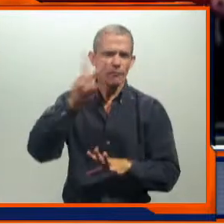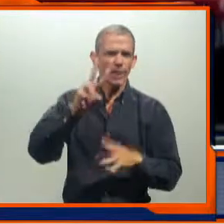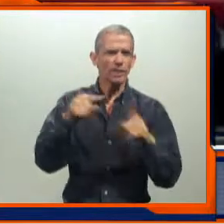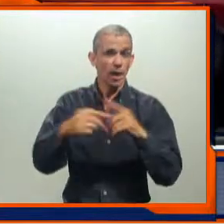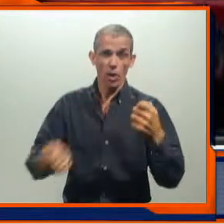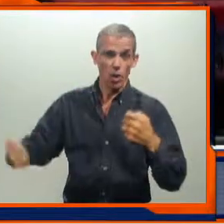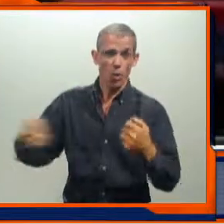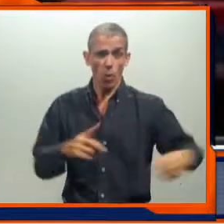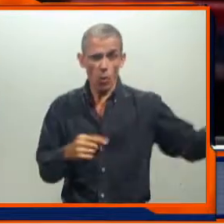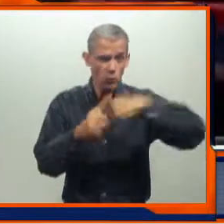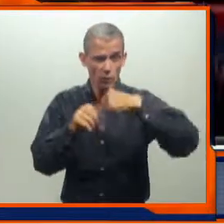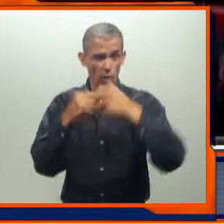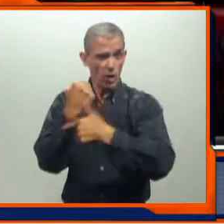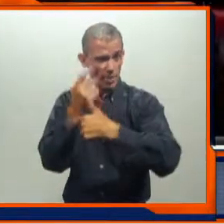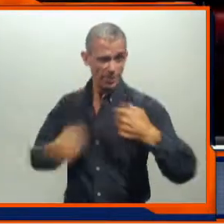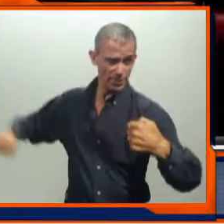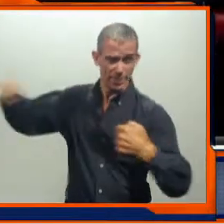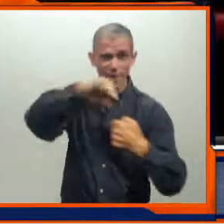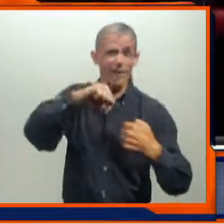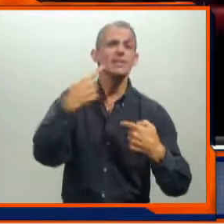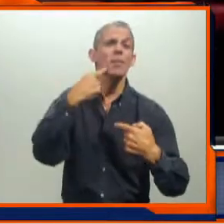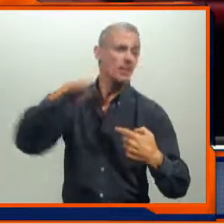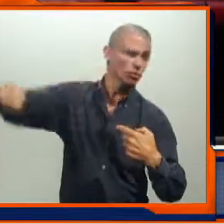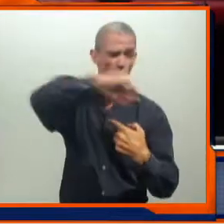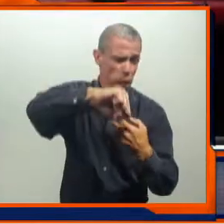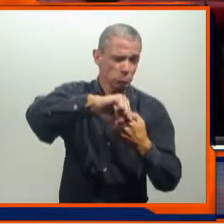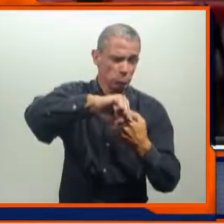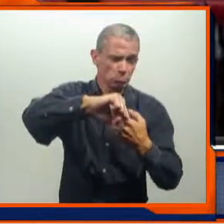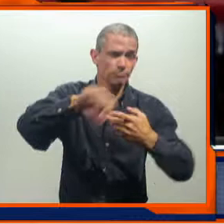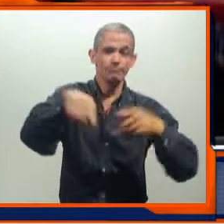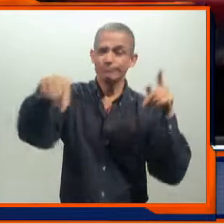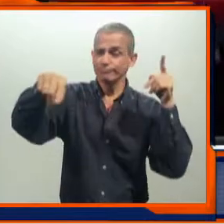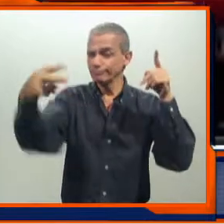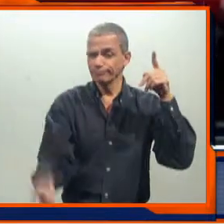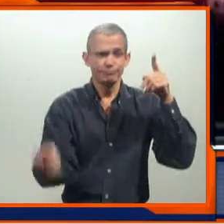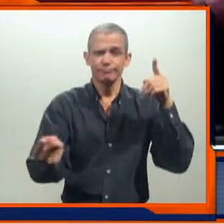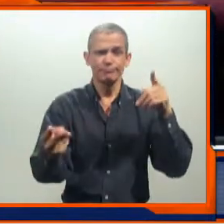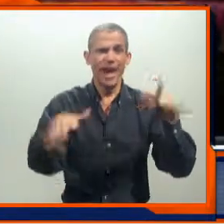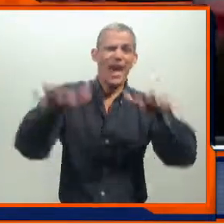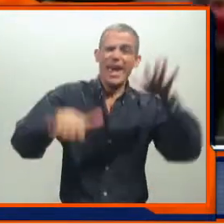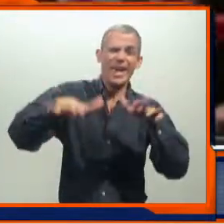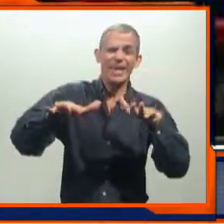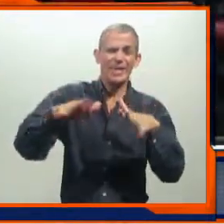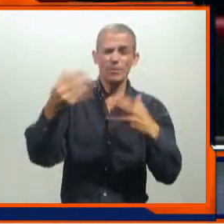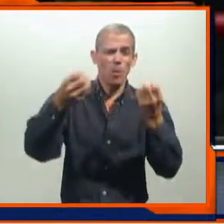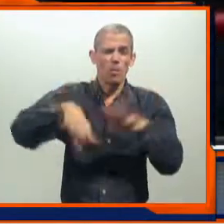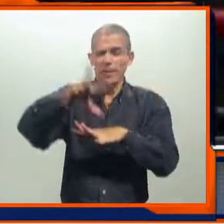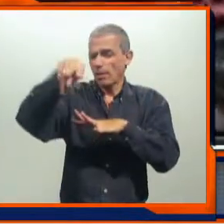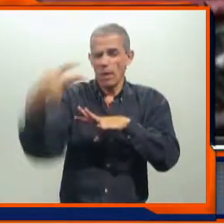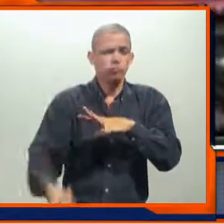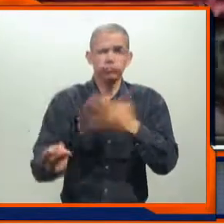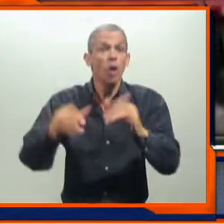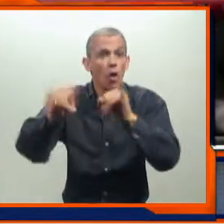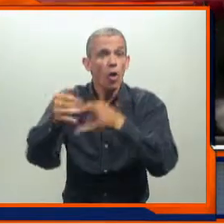cruce, va a cerrar con derecha en pleno mentón y un boxeador sin equilibrio y sin absorción. Es